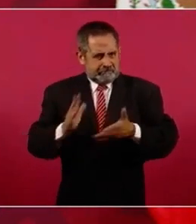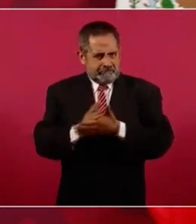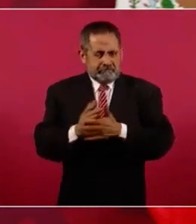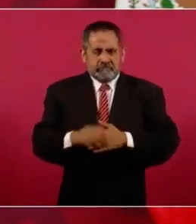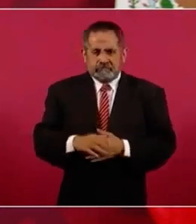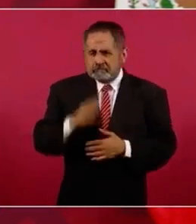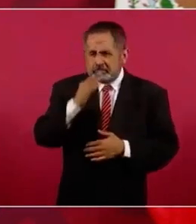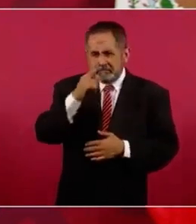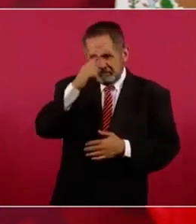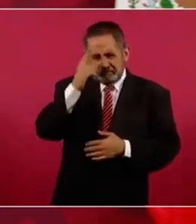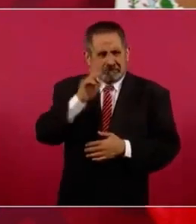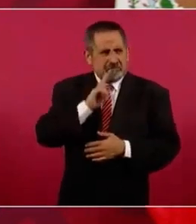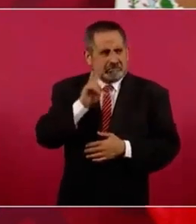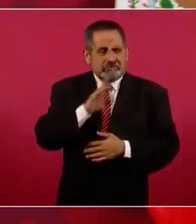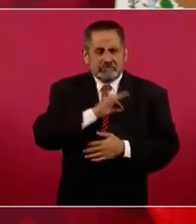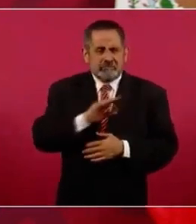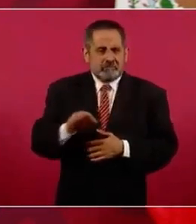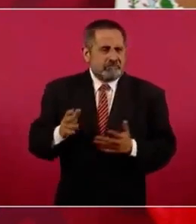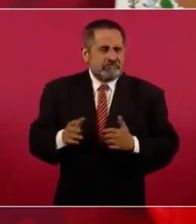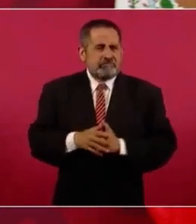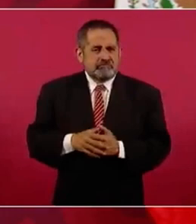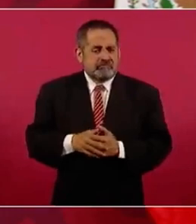muy fácil podríamos